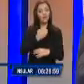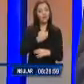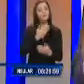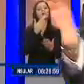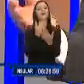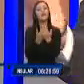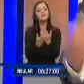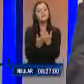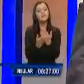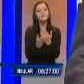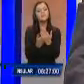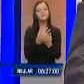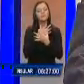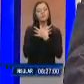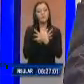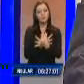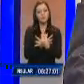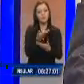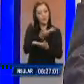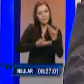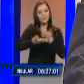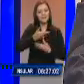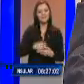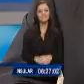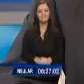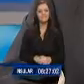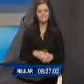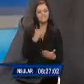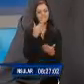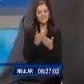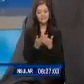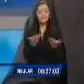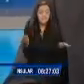a usted, Carlos, siempre es un gusto poder compartir. Gracias. Bueno, esto fue Pensamiento Crítico.